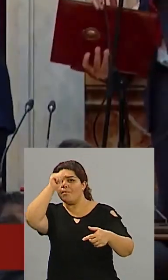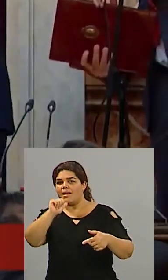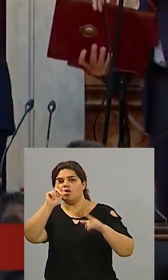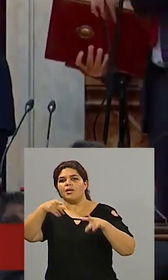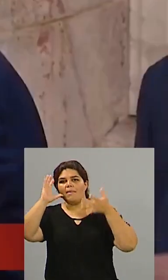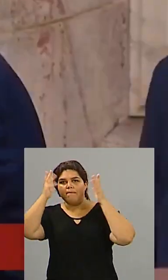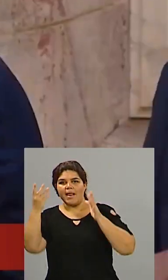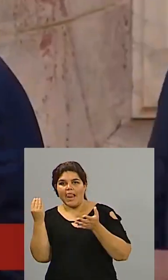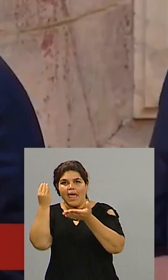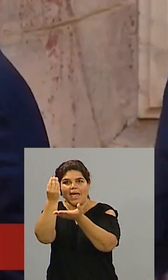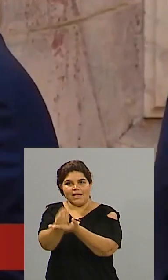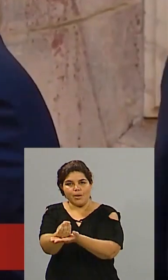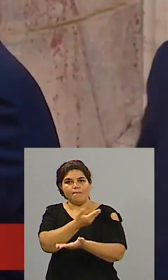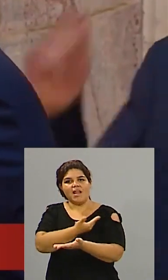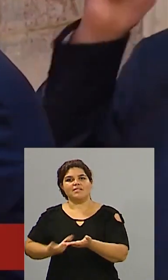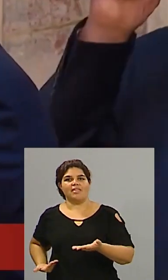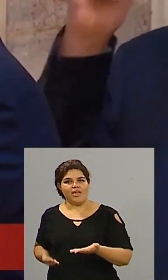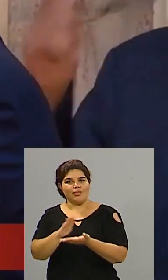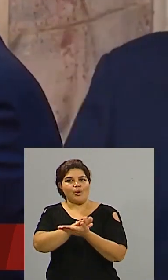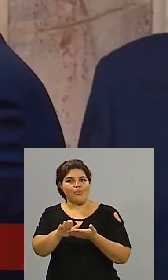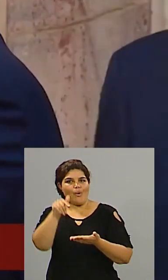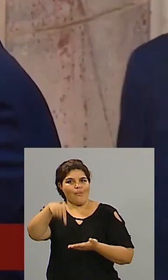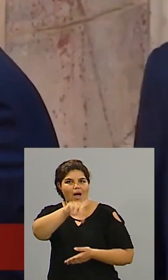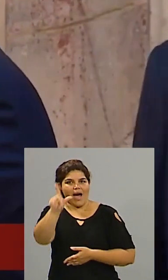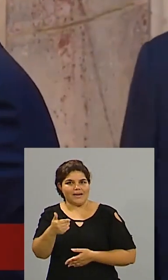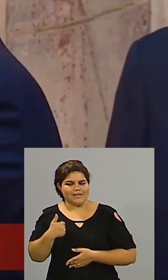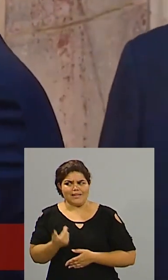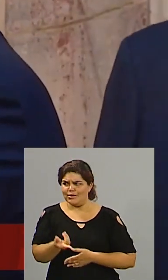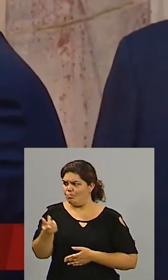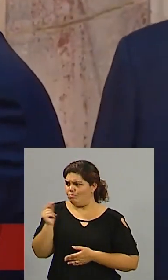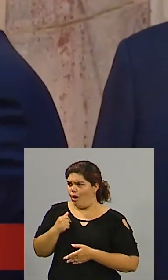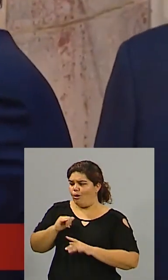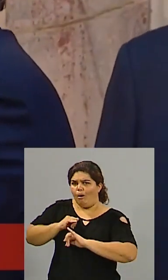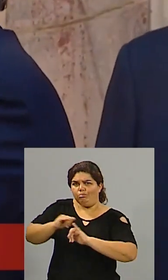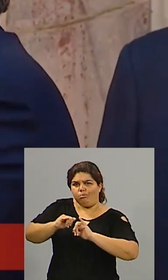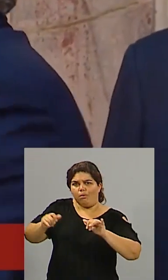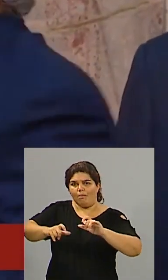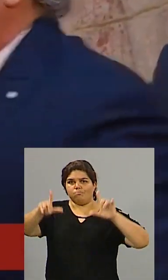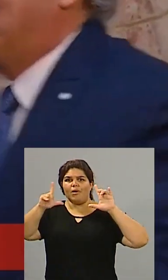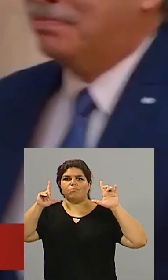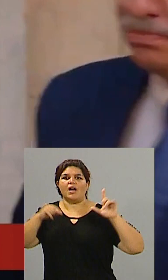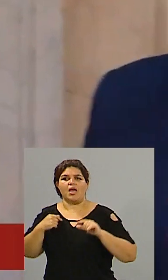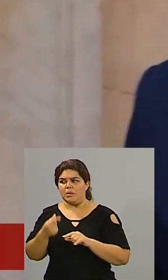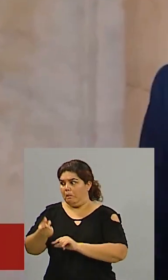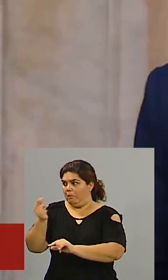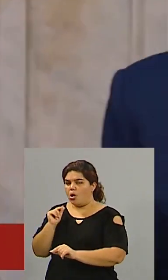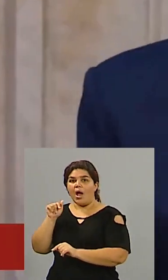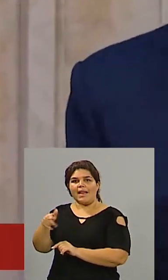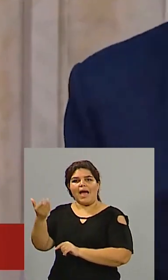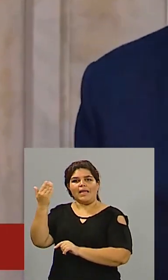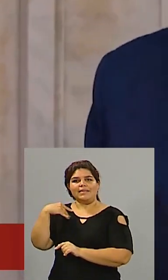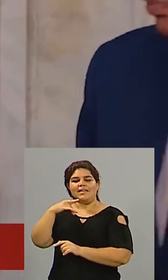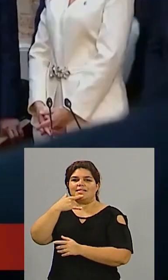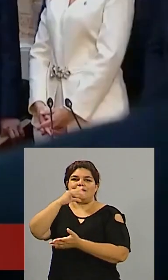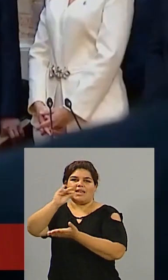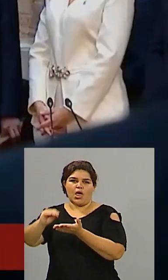esta figura que se instaló en la política no hace mucho tiempo, también legislador nacional y que se convirtió en una